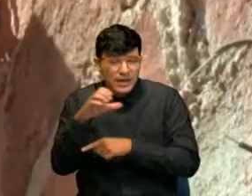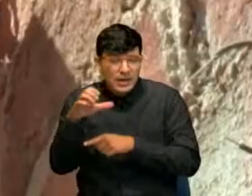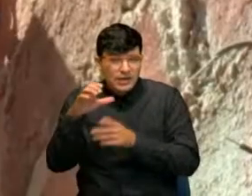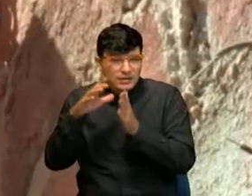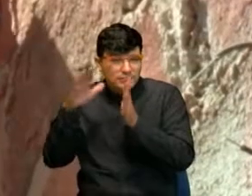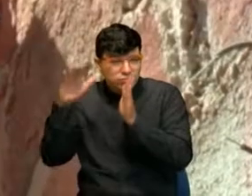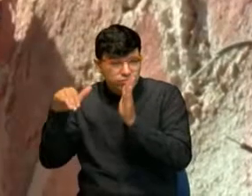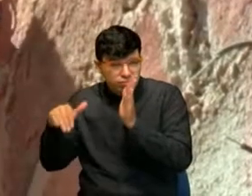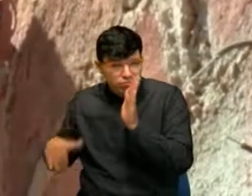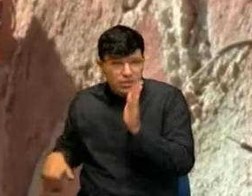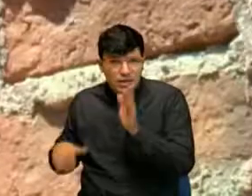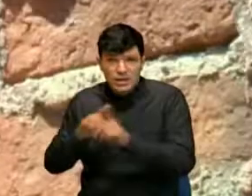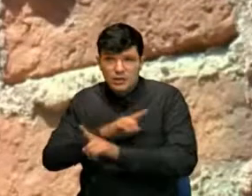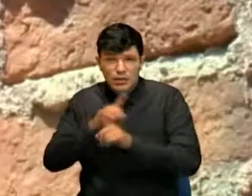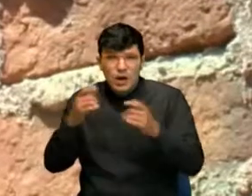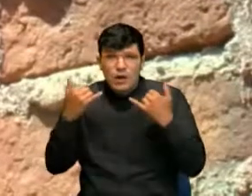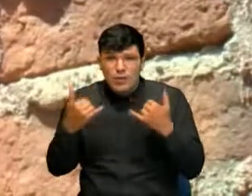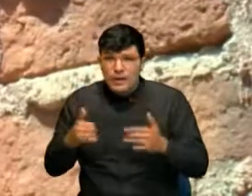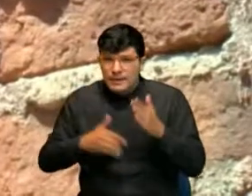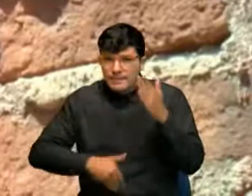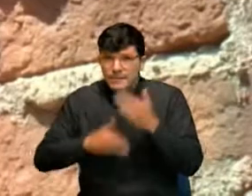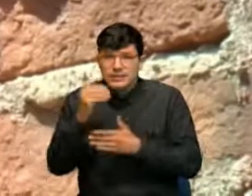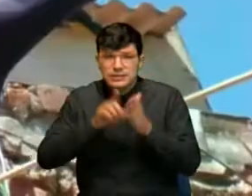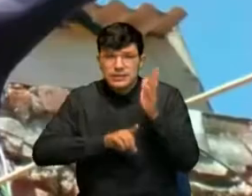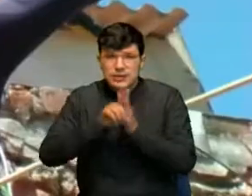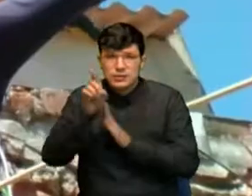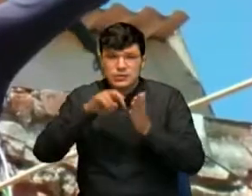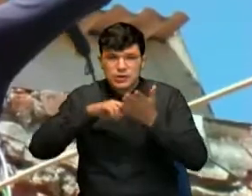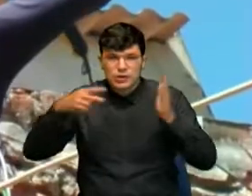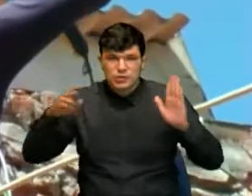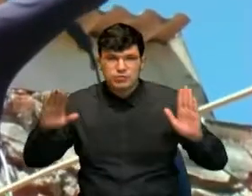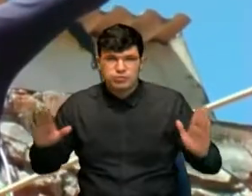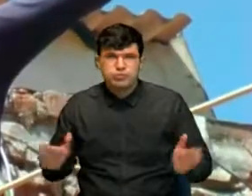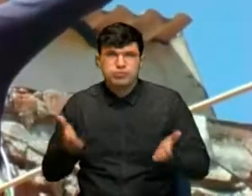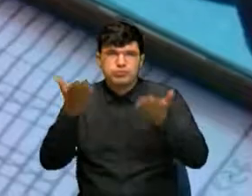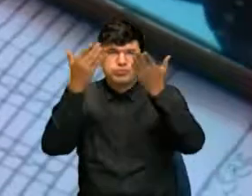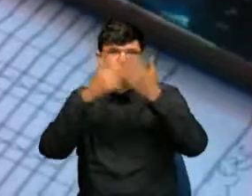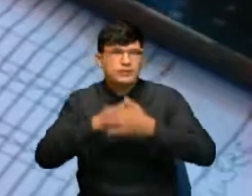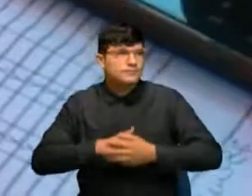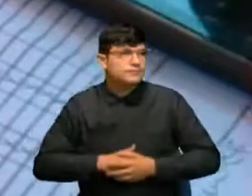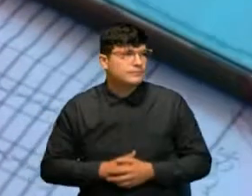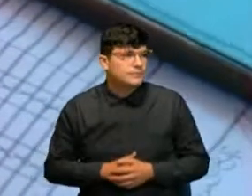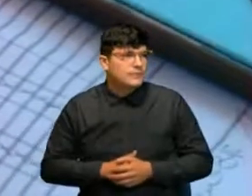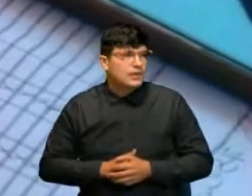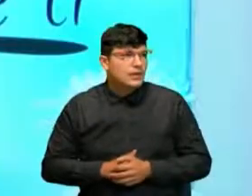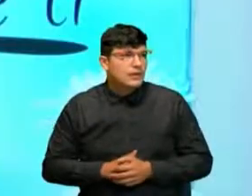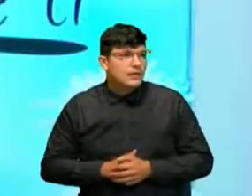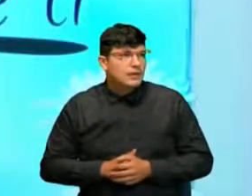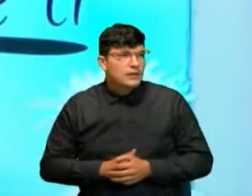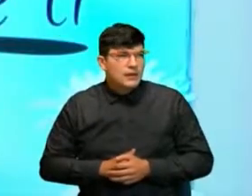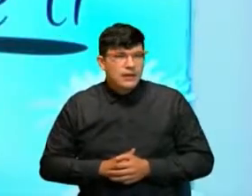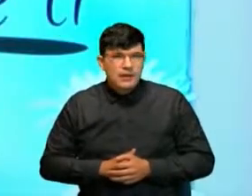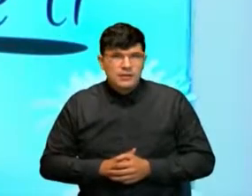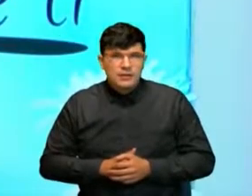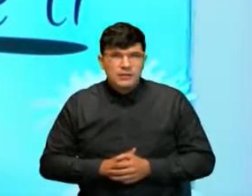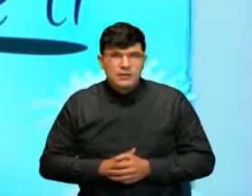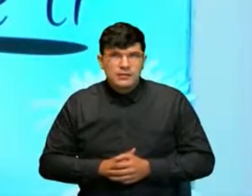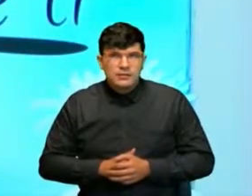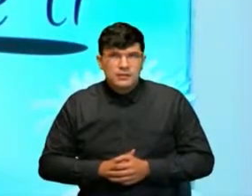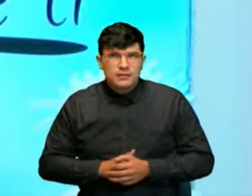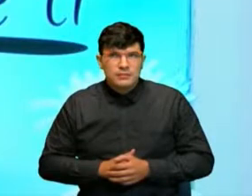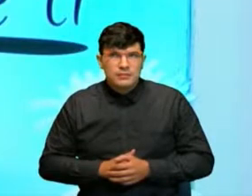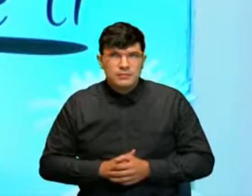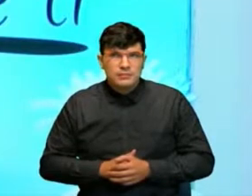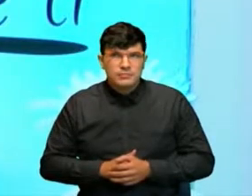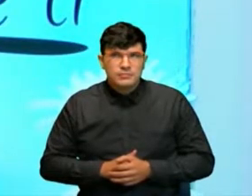hace unos años observando cómo los demás nos pasan por enfrente, cómo incluso países como Venezuela ha llegado a niveles de penetración de Internet